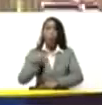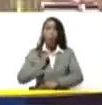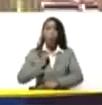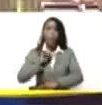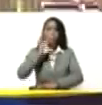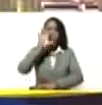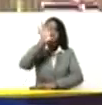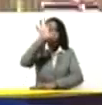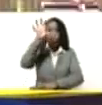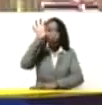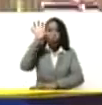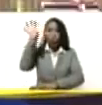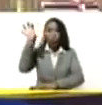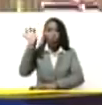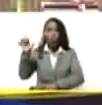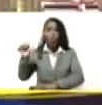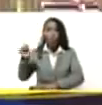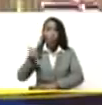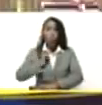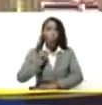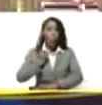económica contra el pueblo